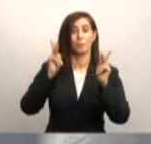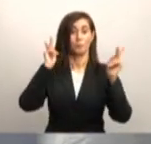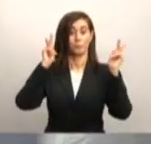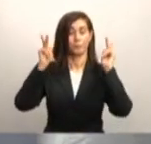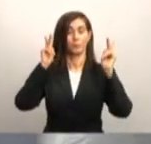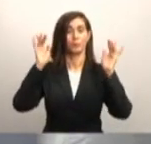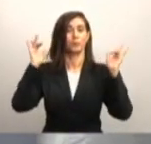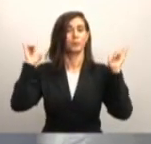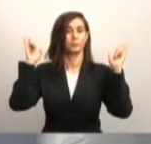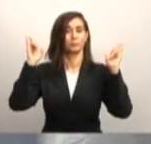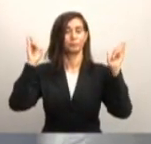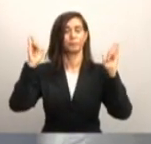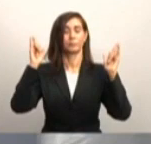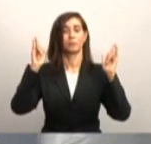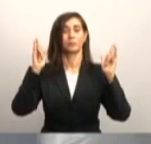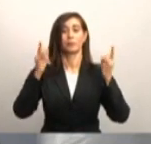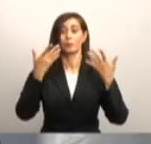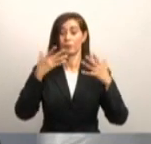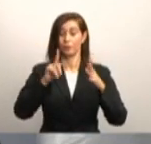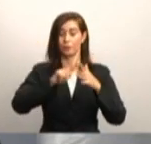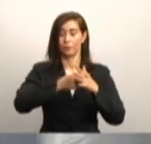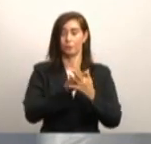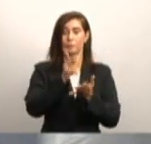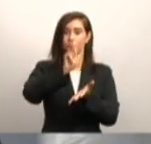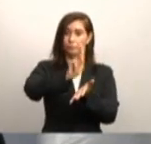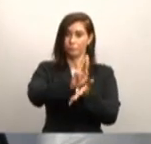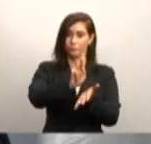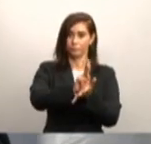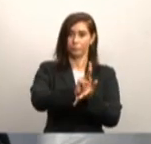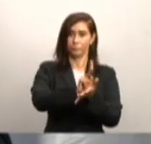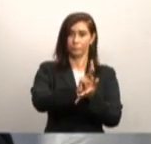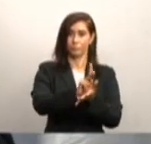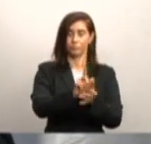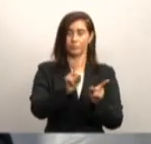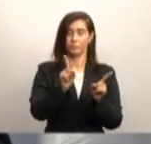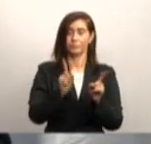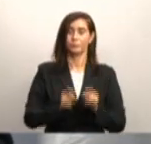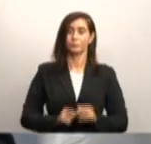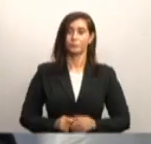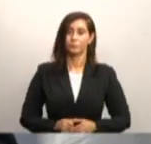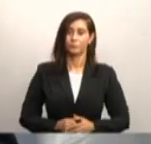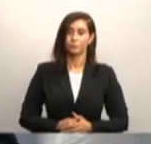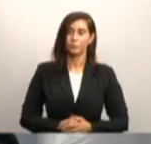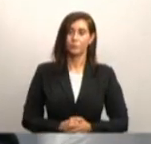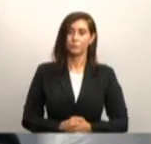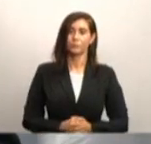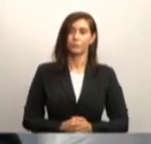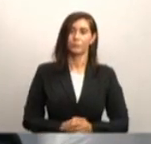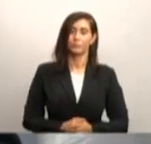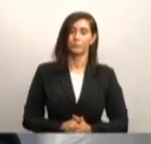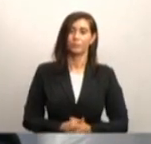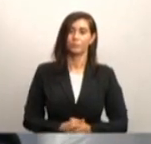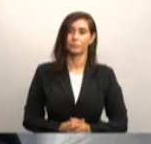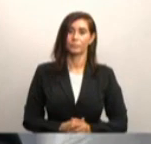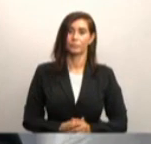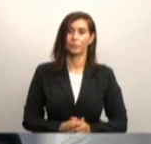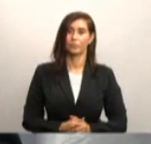ya que se ha hecho el lanzamiento del plan, La Vega, y estamos en el día de